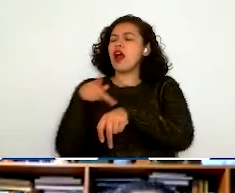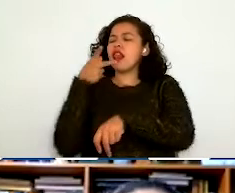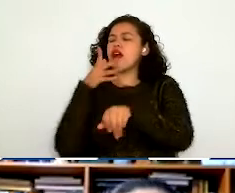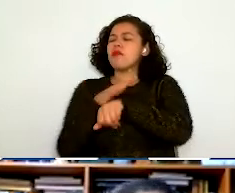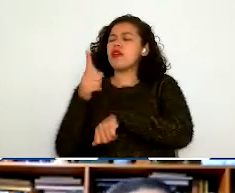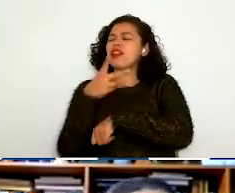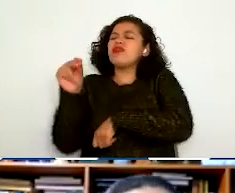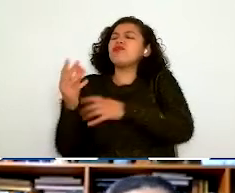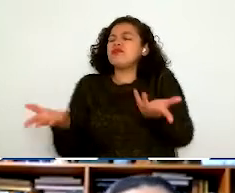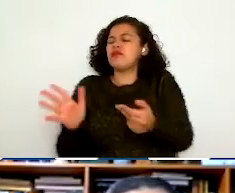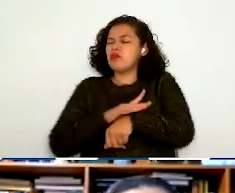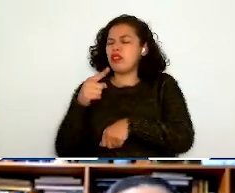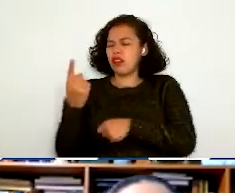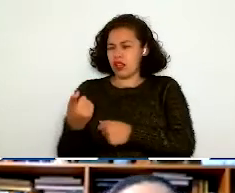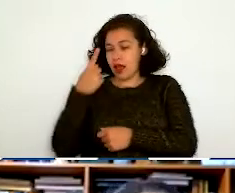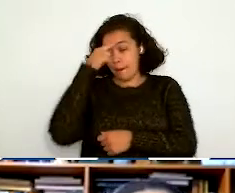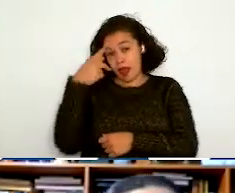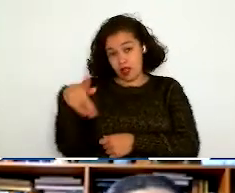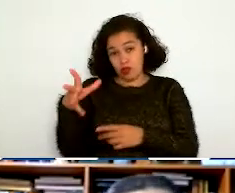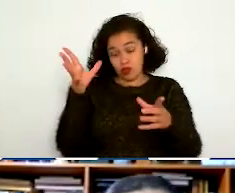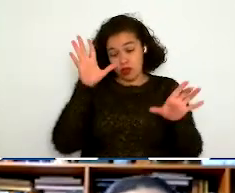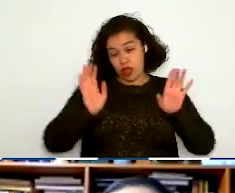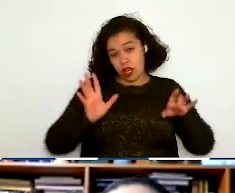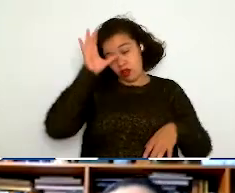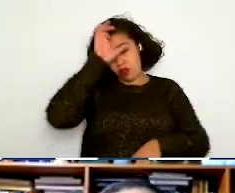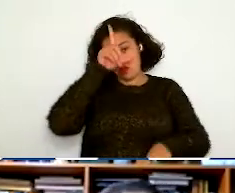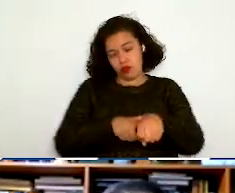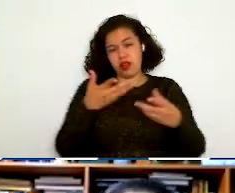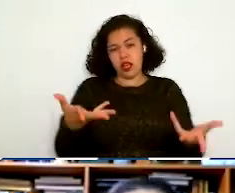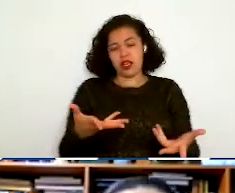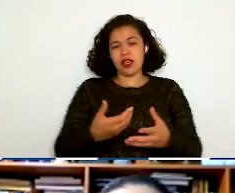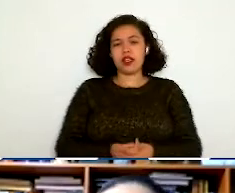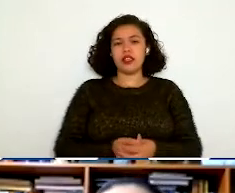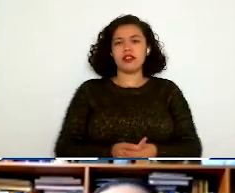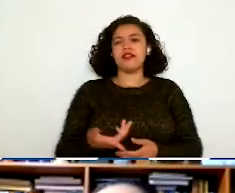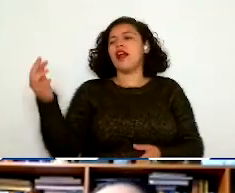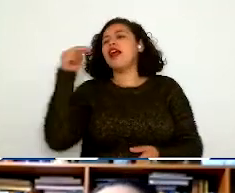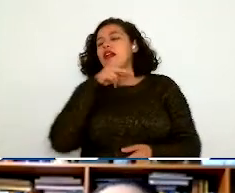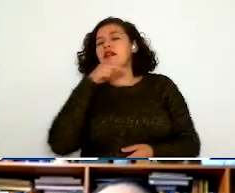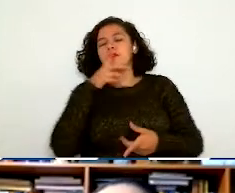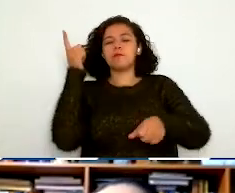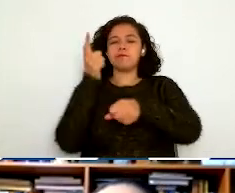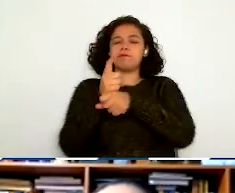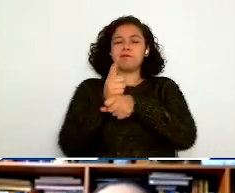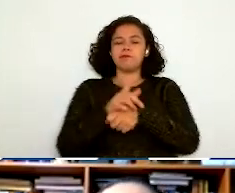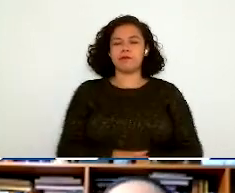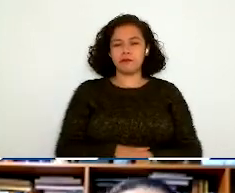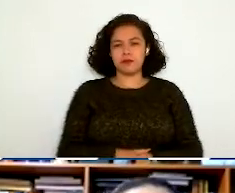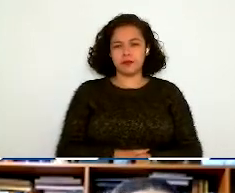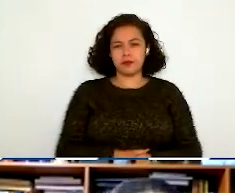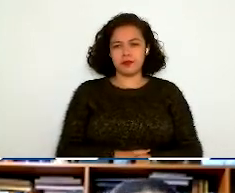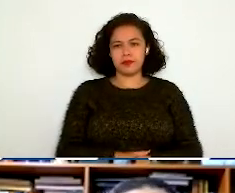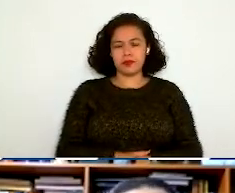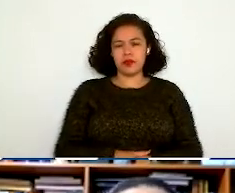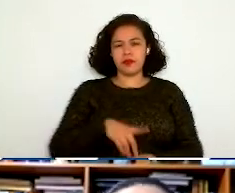conociera cuáles son sus constructos culturales en función de este tema. Y lo que encontró así rápidamente es que las mujeres